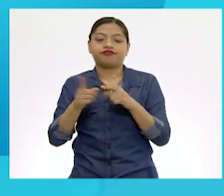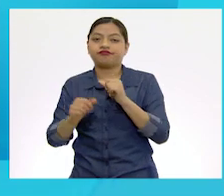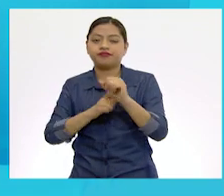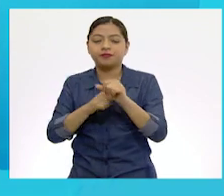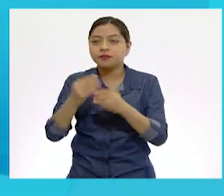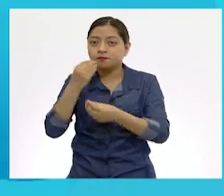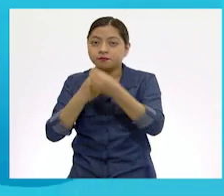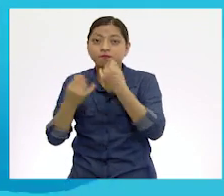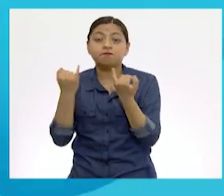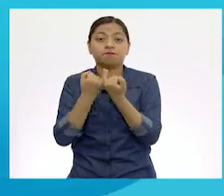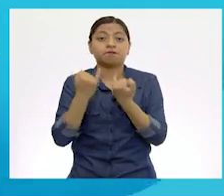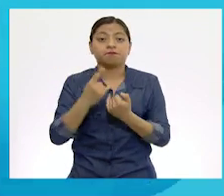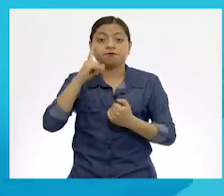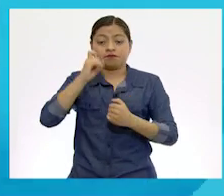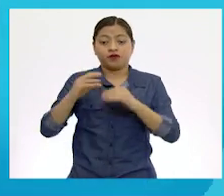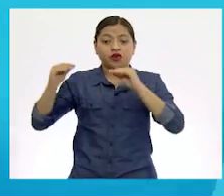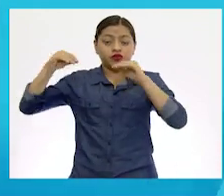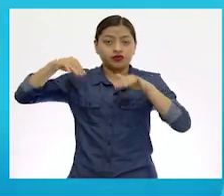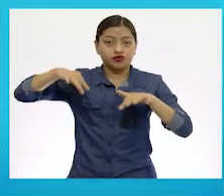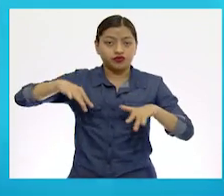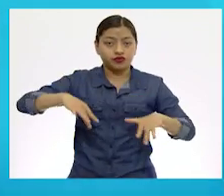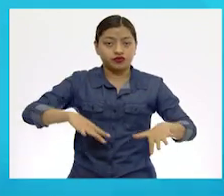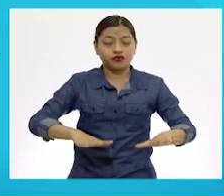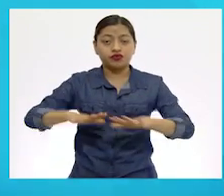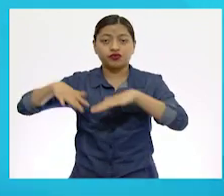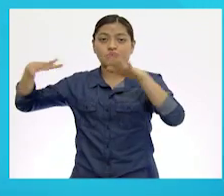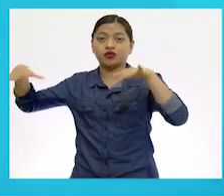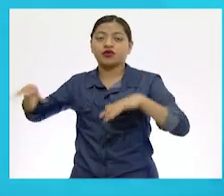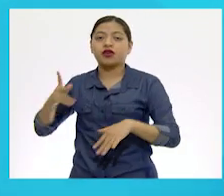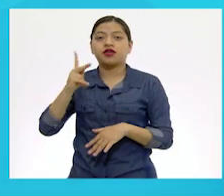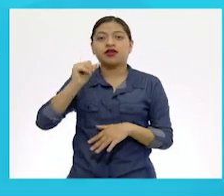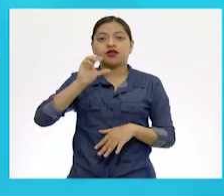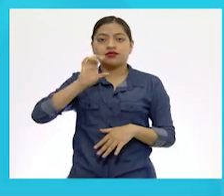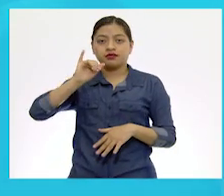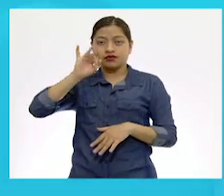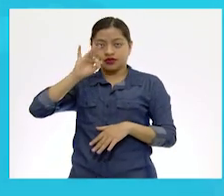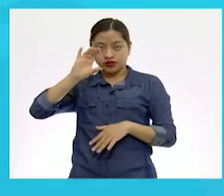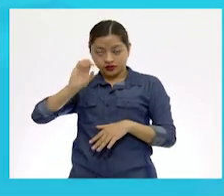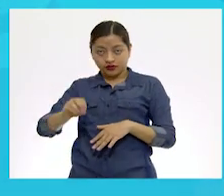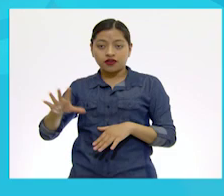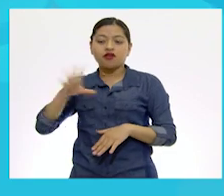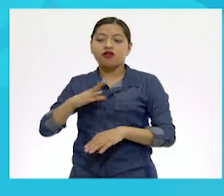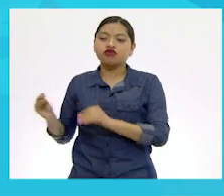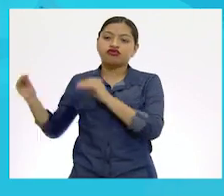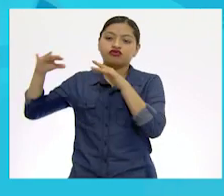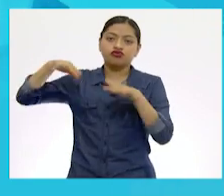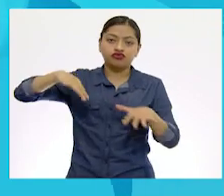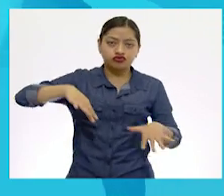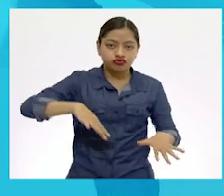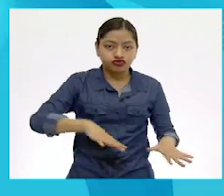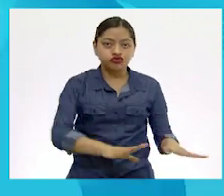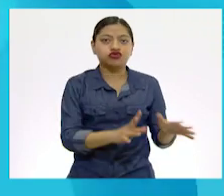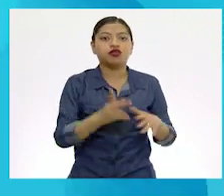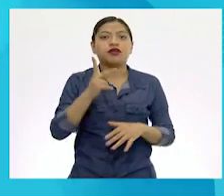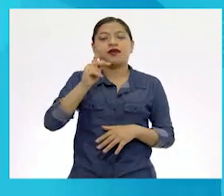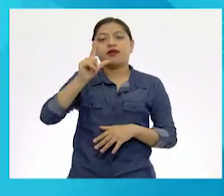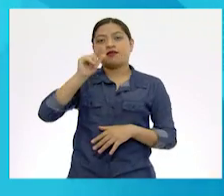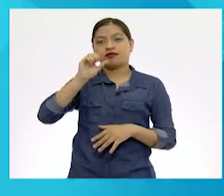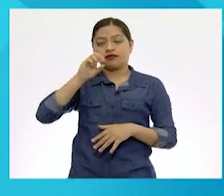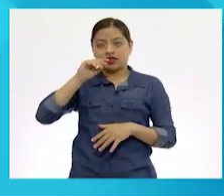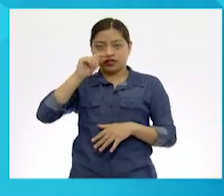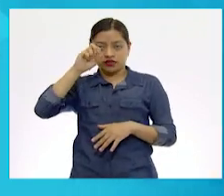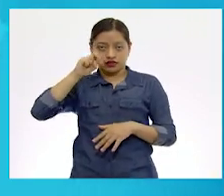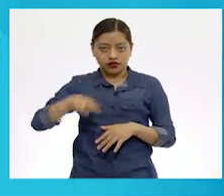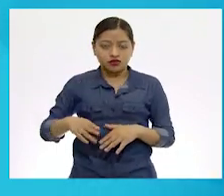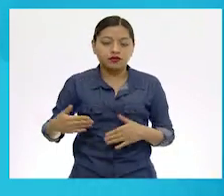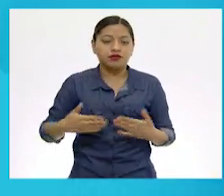Además, una corriente marina proveniente del Océano Pacífico acarrea enormes cantidades de nutrientes como plancton, cardúmenes de